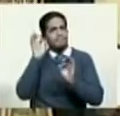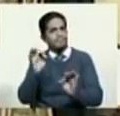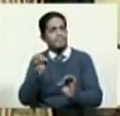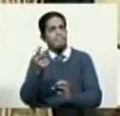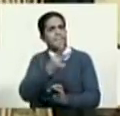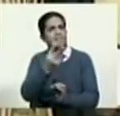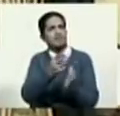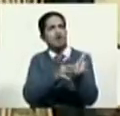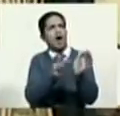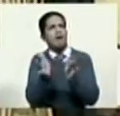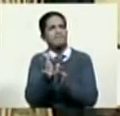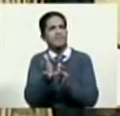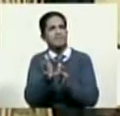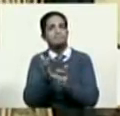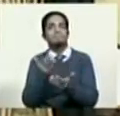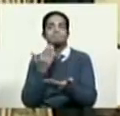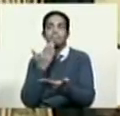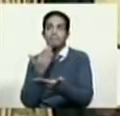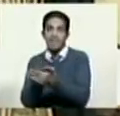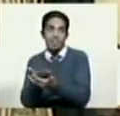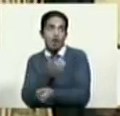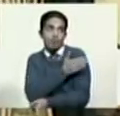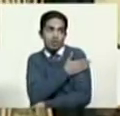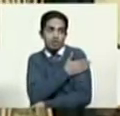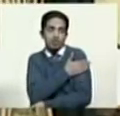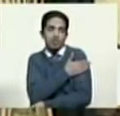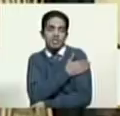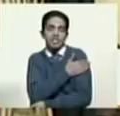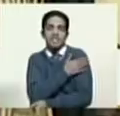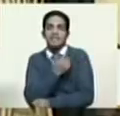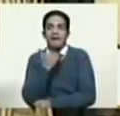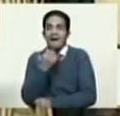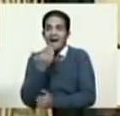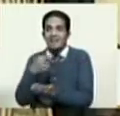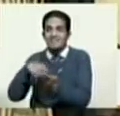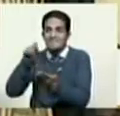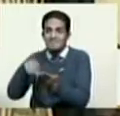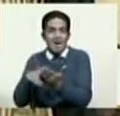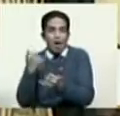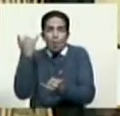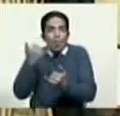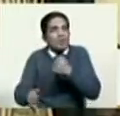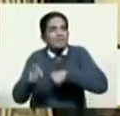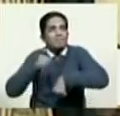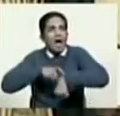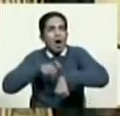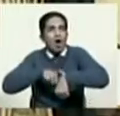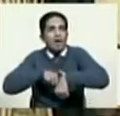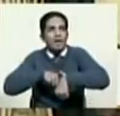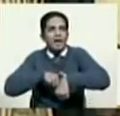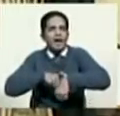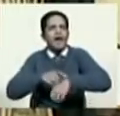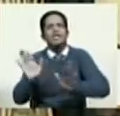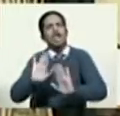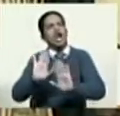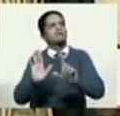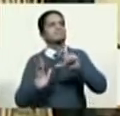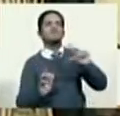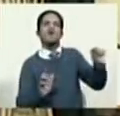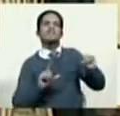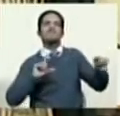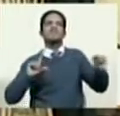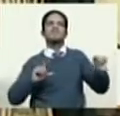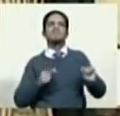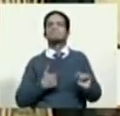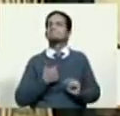adelantada, por petición de la oposición. Y cuando íbamos a firmar, en el último minuto, se retiraron, se fueron, se